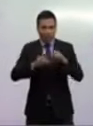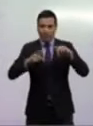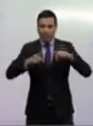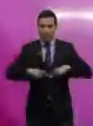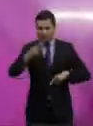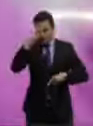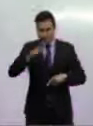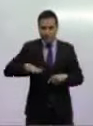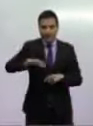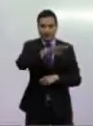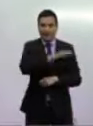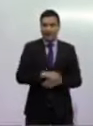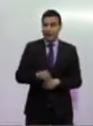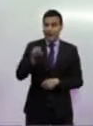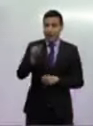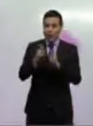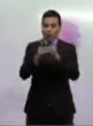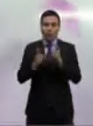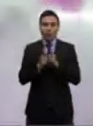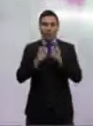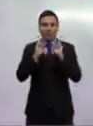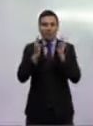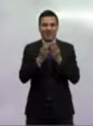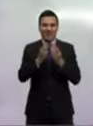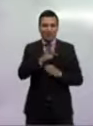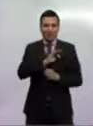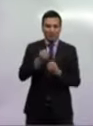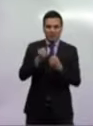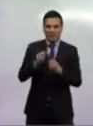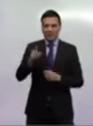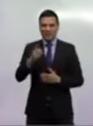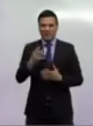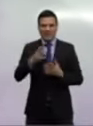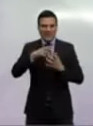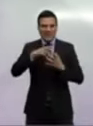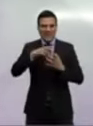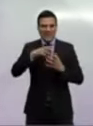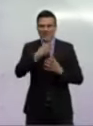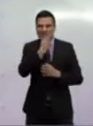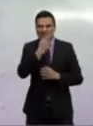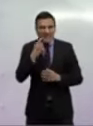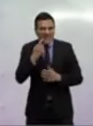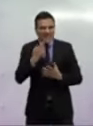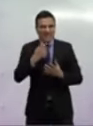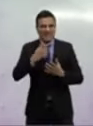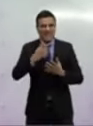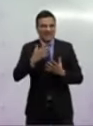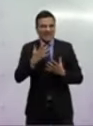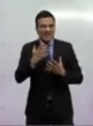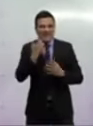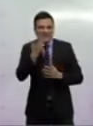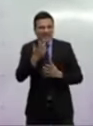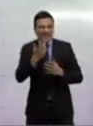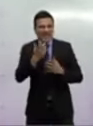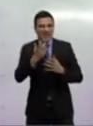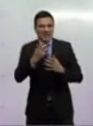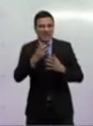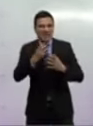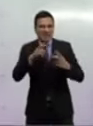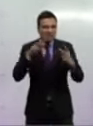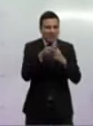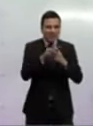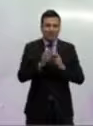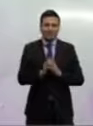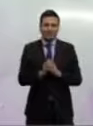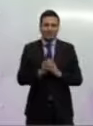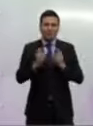la mafia del poder se defienda con uñas y dientes, con obras, con montajes y con amparos. Estoy segura que la confianza en